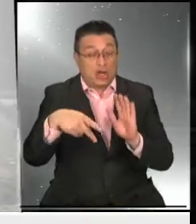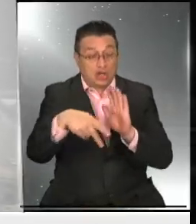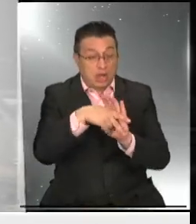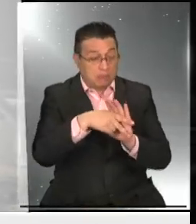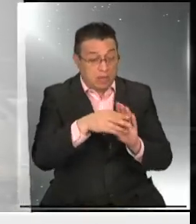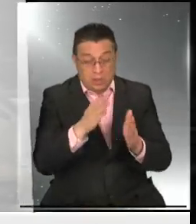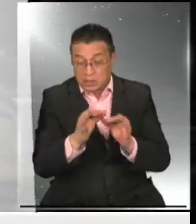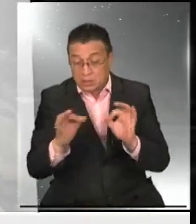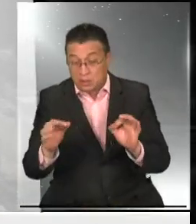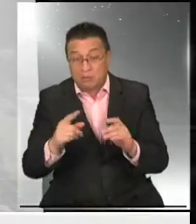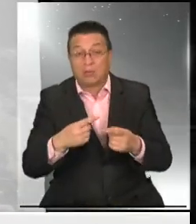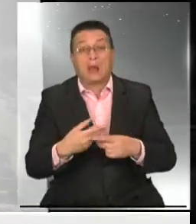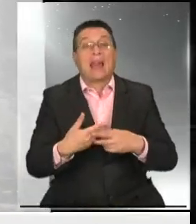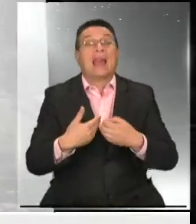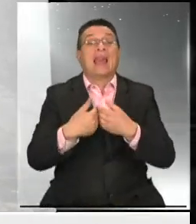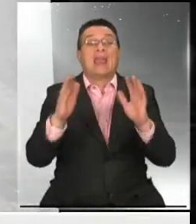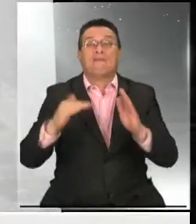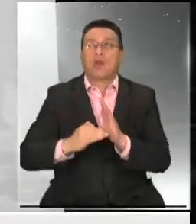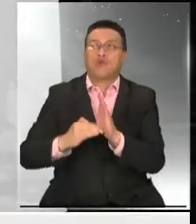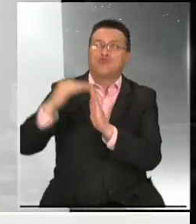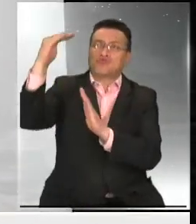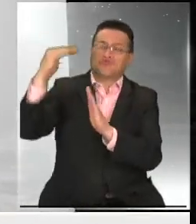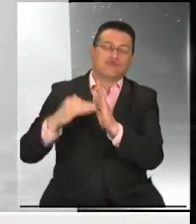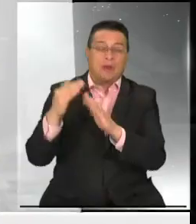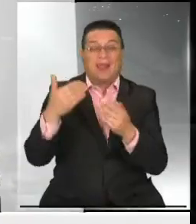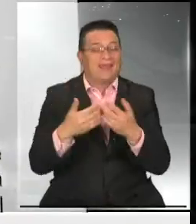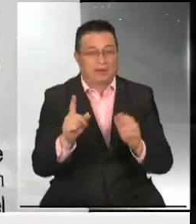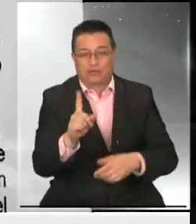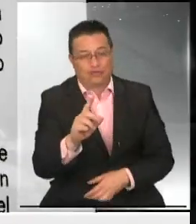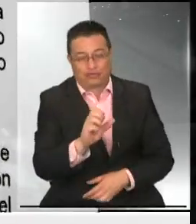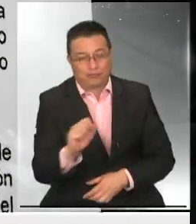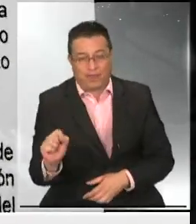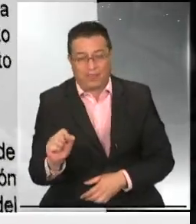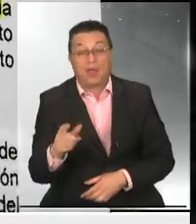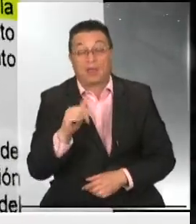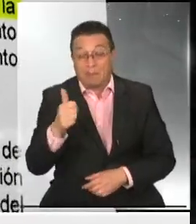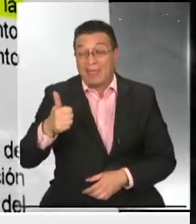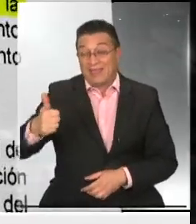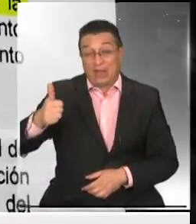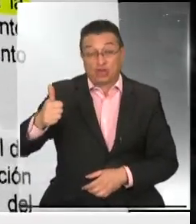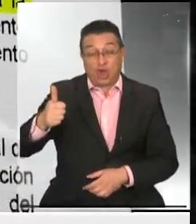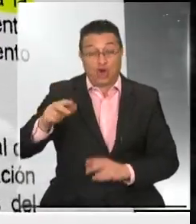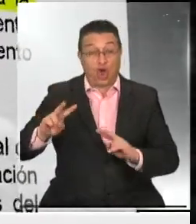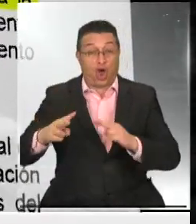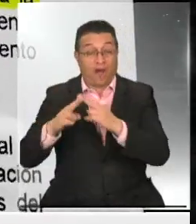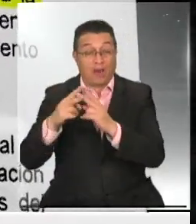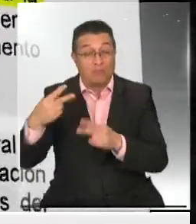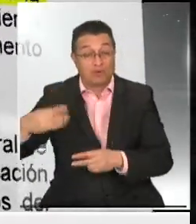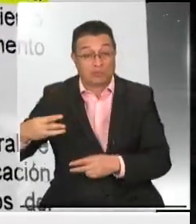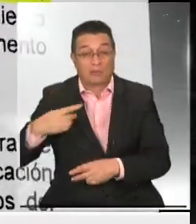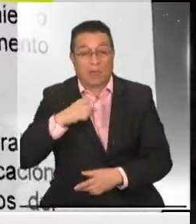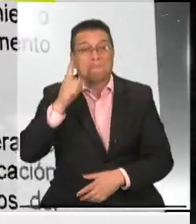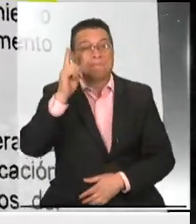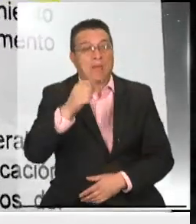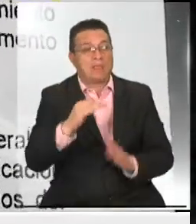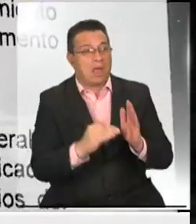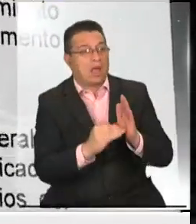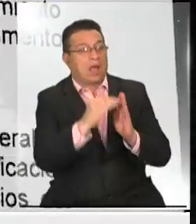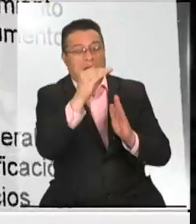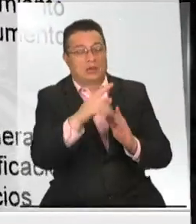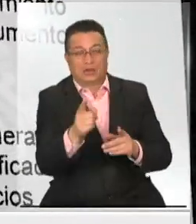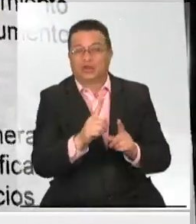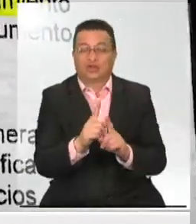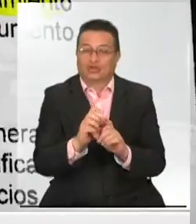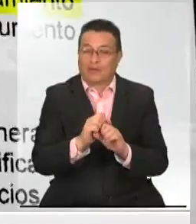delimiten varíe libremente la altura de su volumen. Tampoco procede que el director de obras municipales señale una altura a la edificación